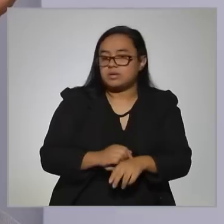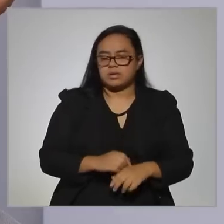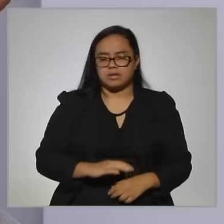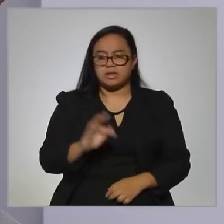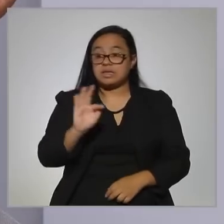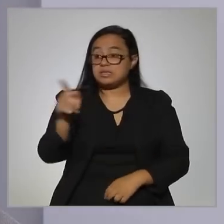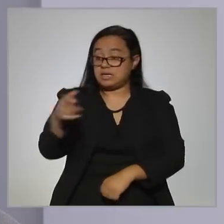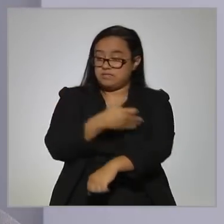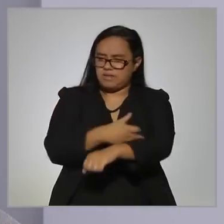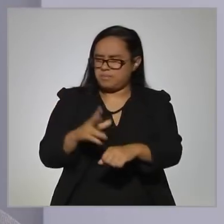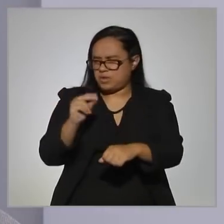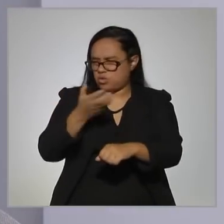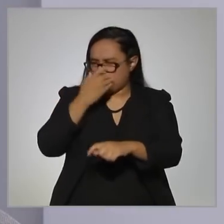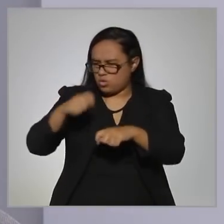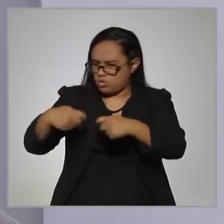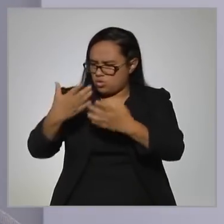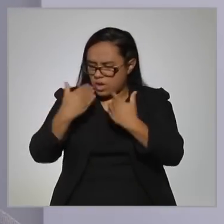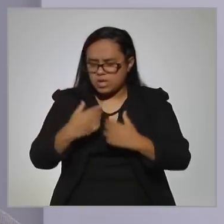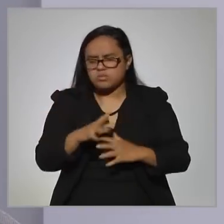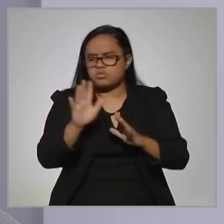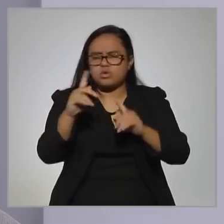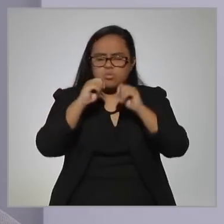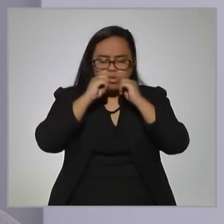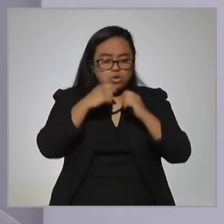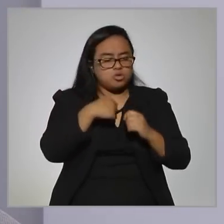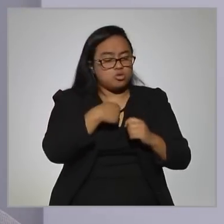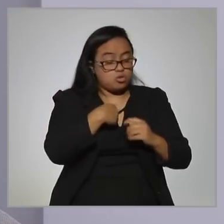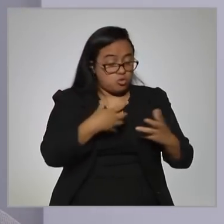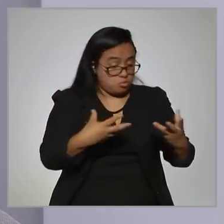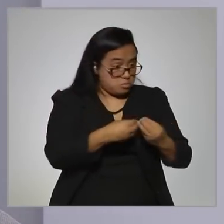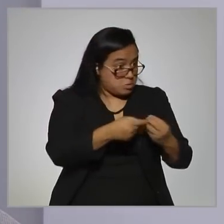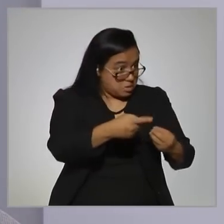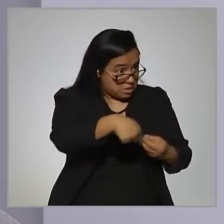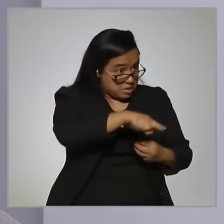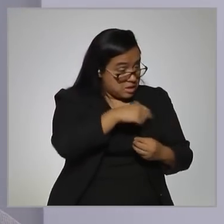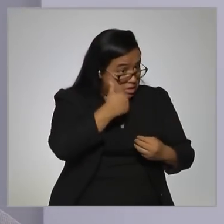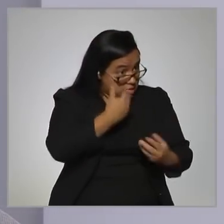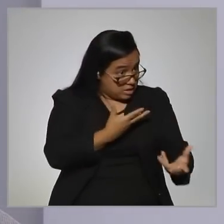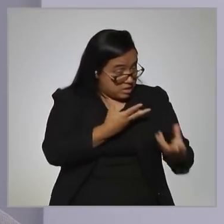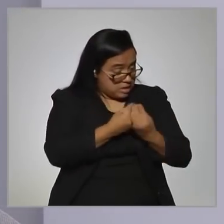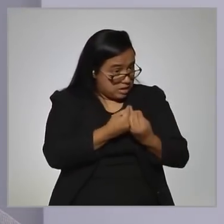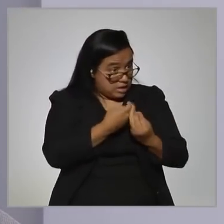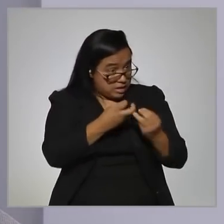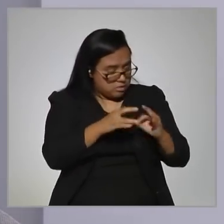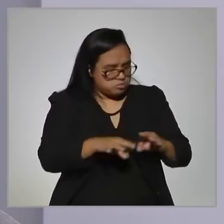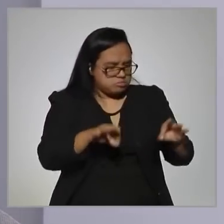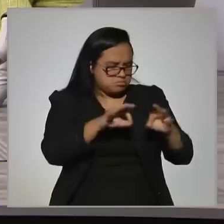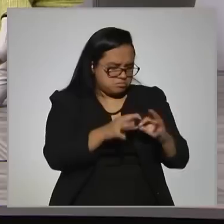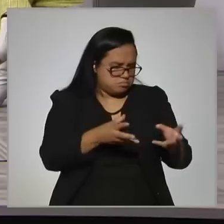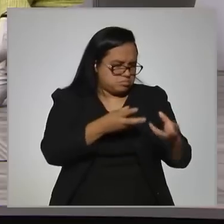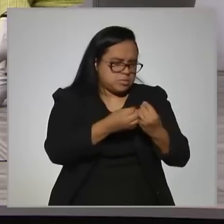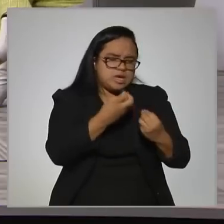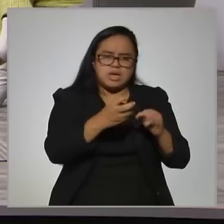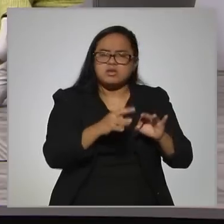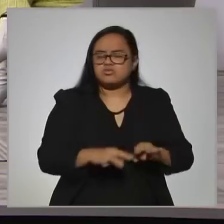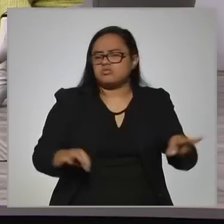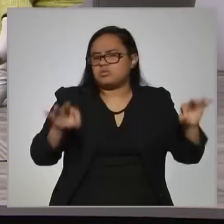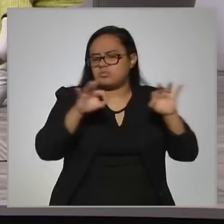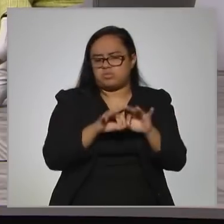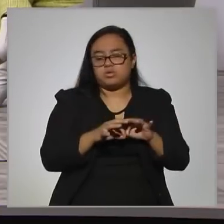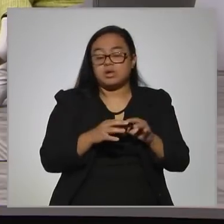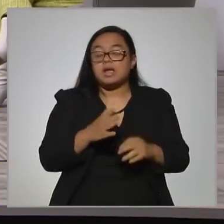es tradicional, bueno, yo celebraré con quienes estén en mi entorno y que son significativos para mí, y que esa es mi